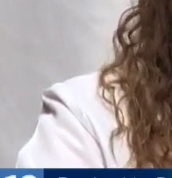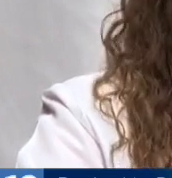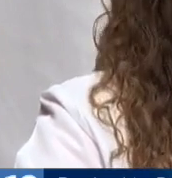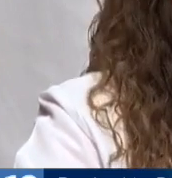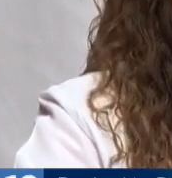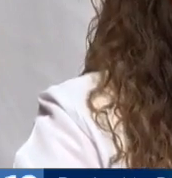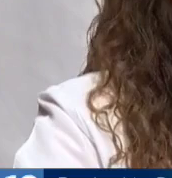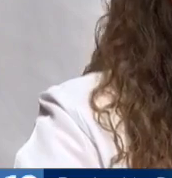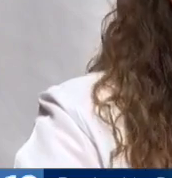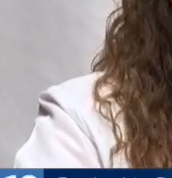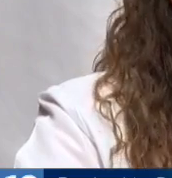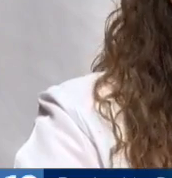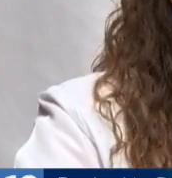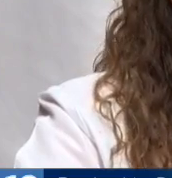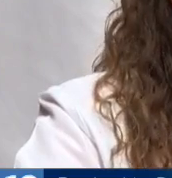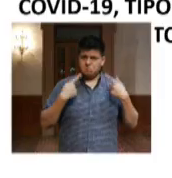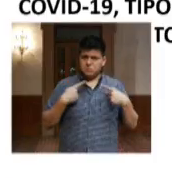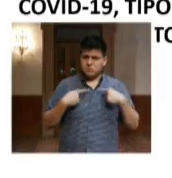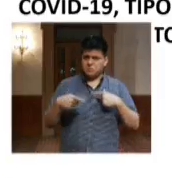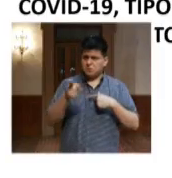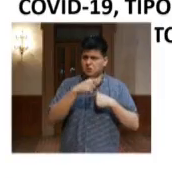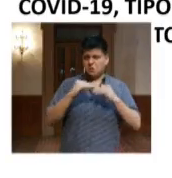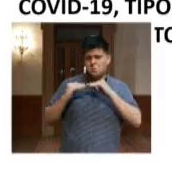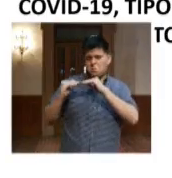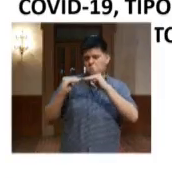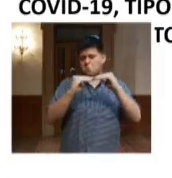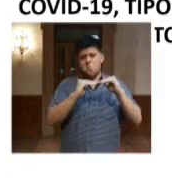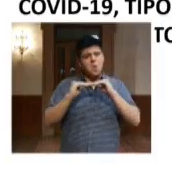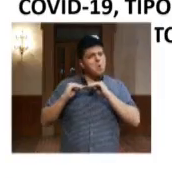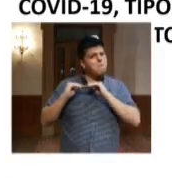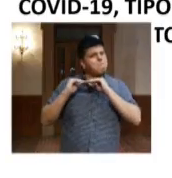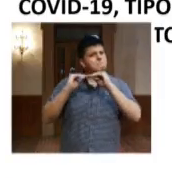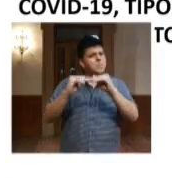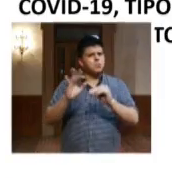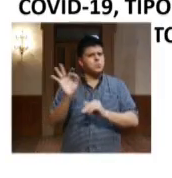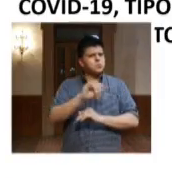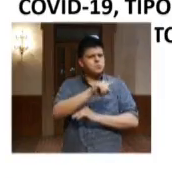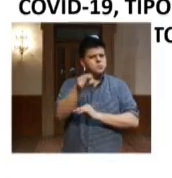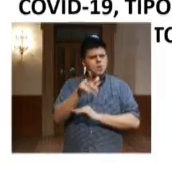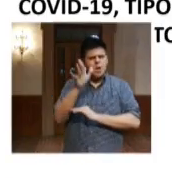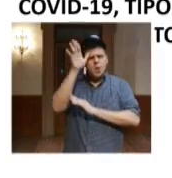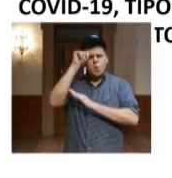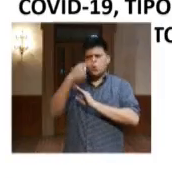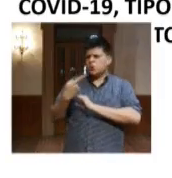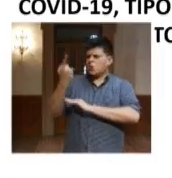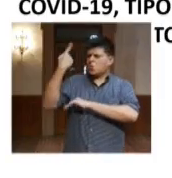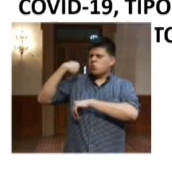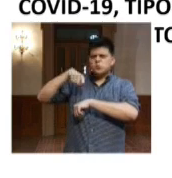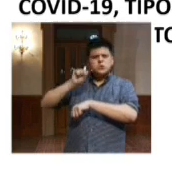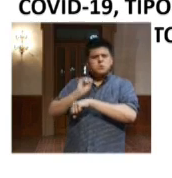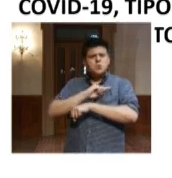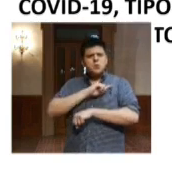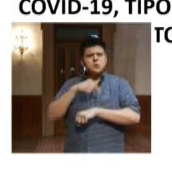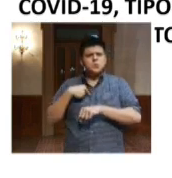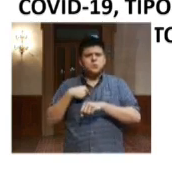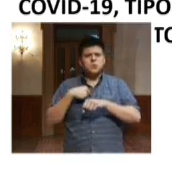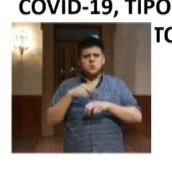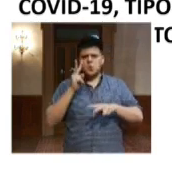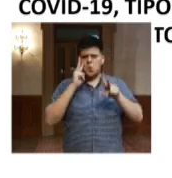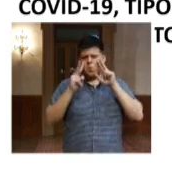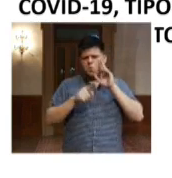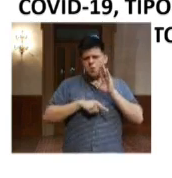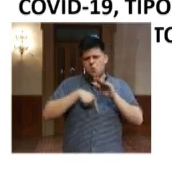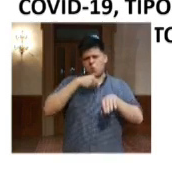rango de hospitalizados va a continuar de la misma manera. Si se recuerdan, hace unas semanas habíamos estado en un rango de hospitalización